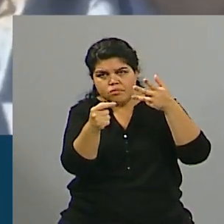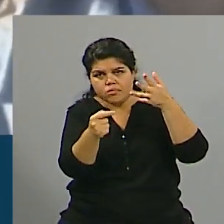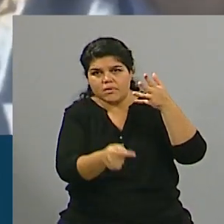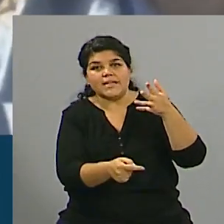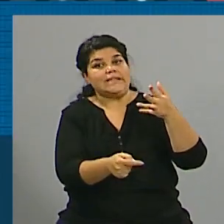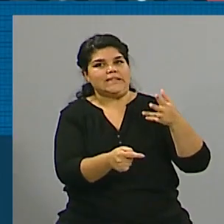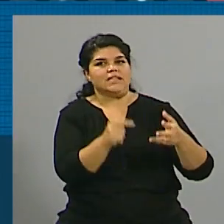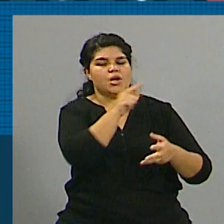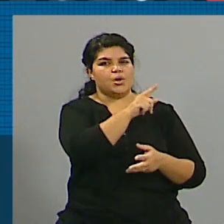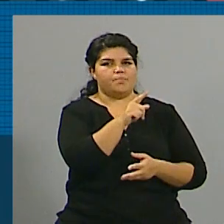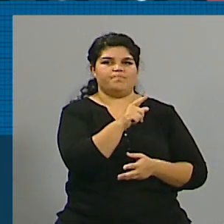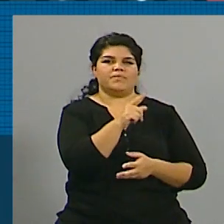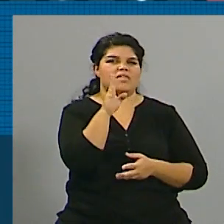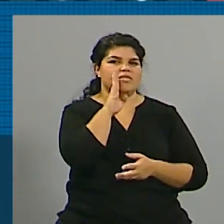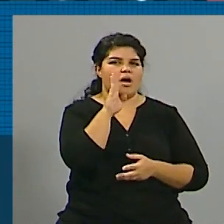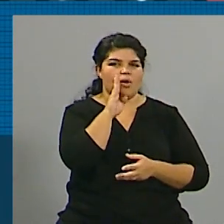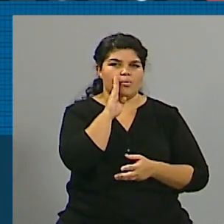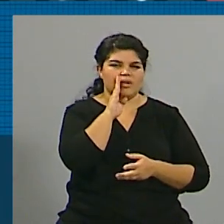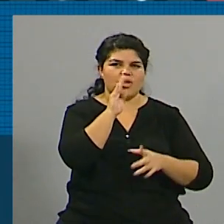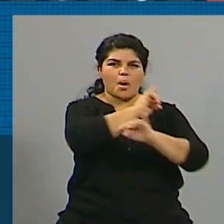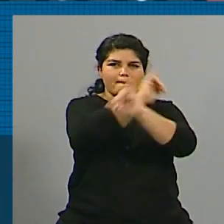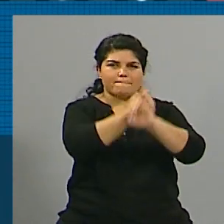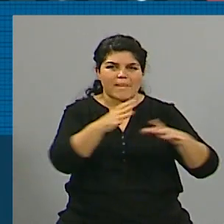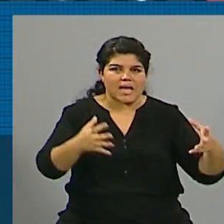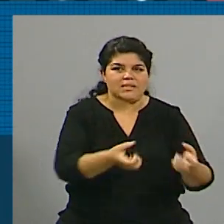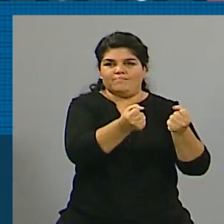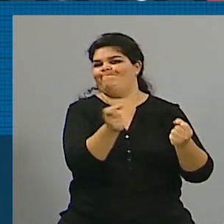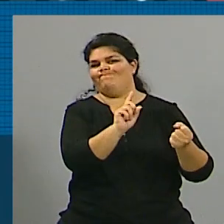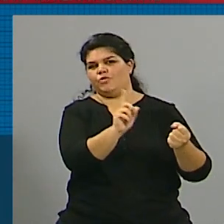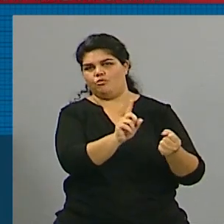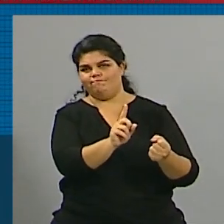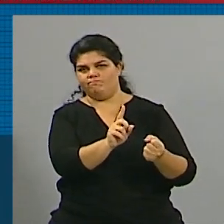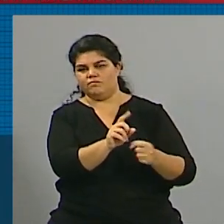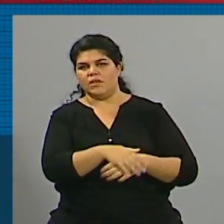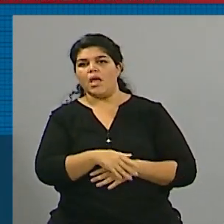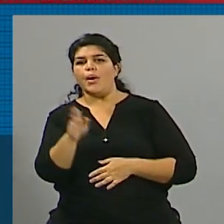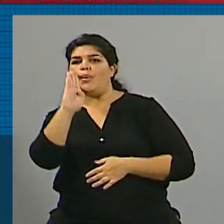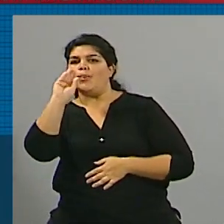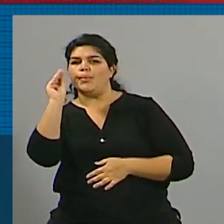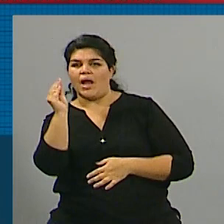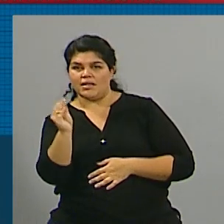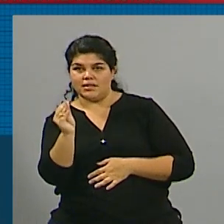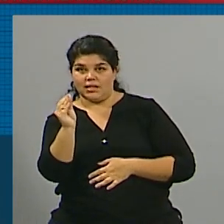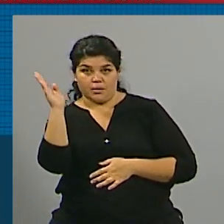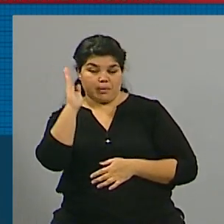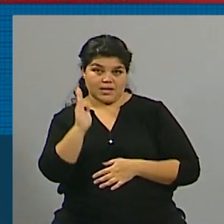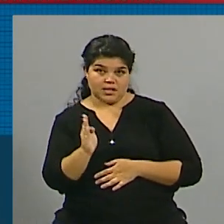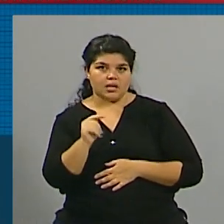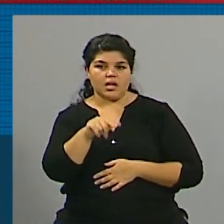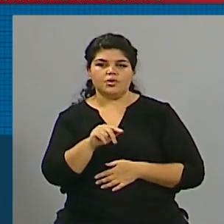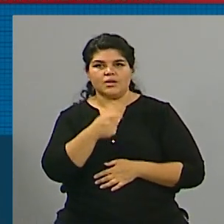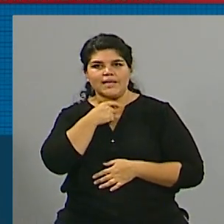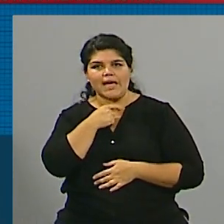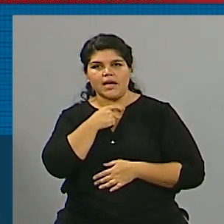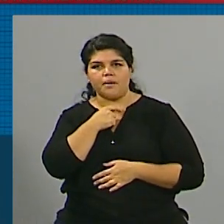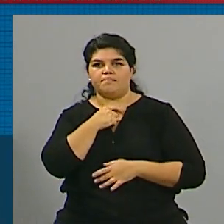se avance en un acuerdo de paz. Brasil propuso un acuerdo de paz por una tercera vía, donde trataba de llevar